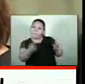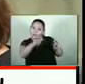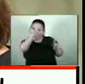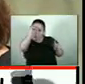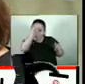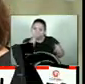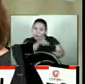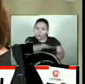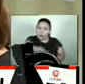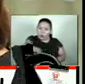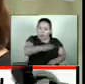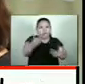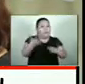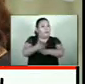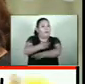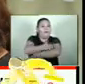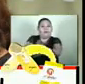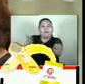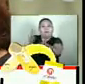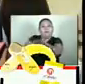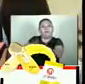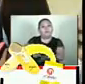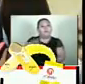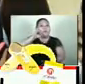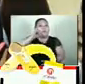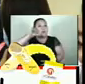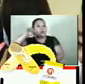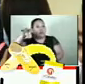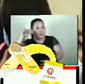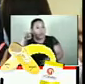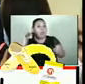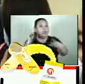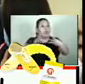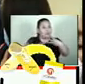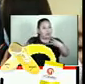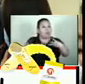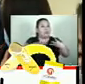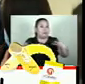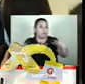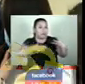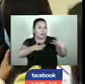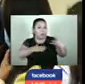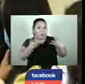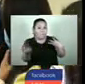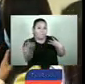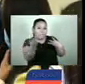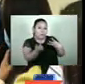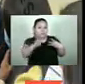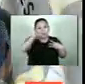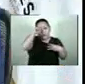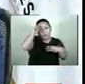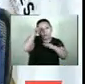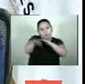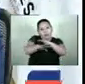estar previamente inscritos en el Seguro Social y que entre ellos hayan personas que ganen el salario mínimo. Que al 31